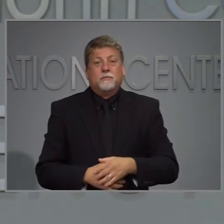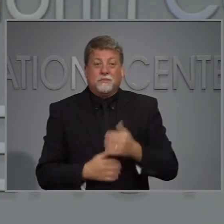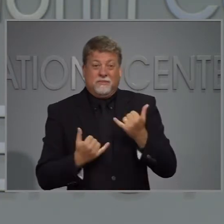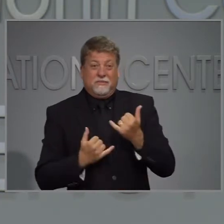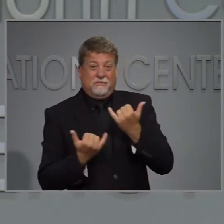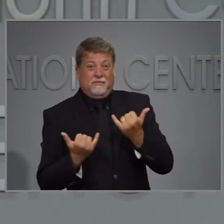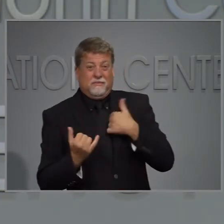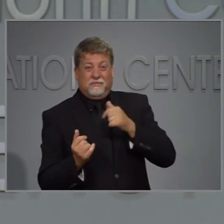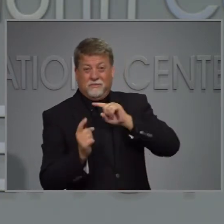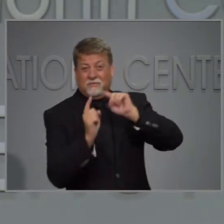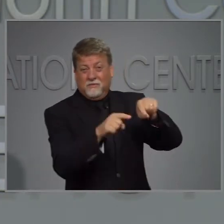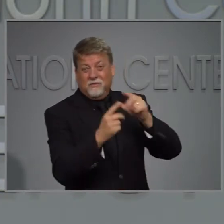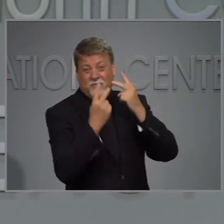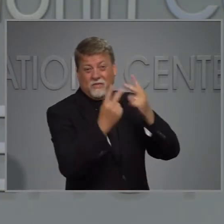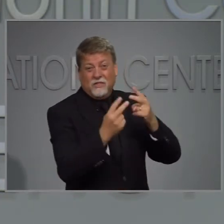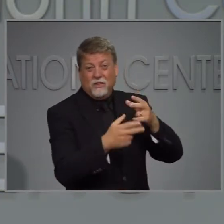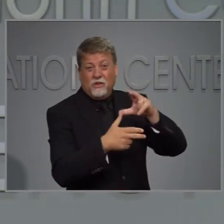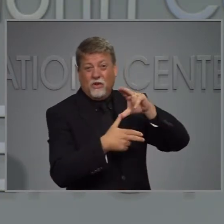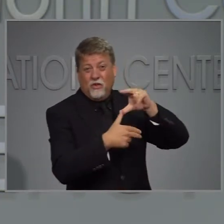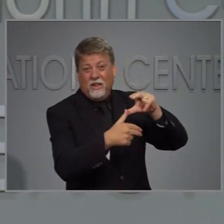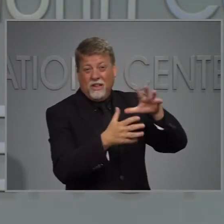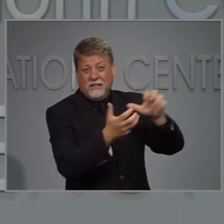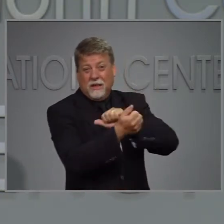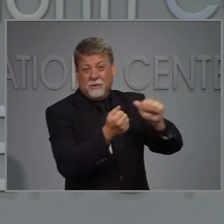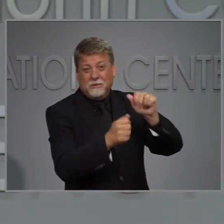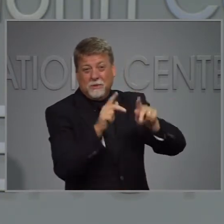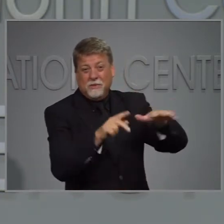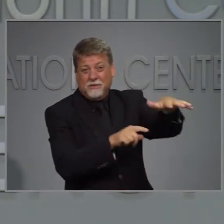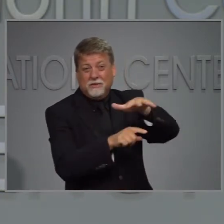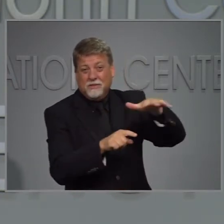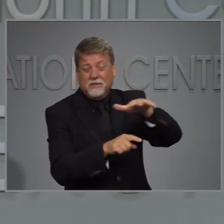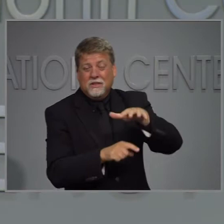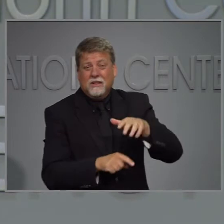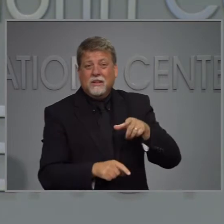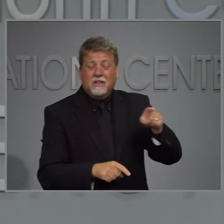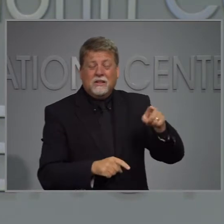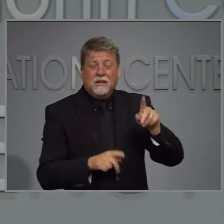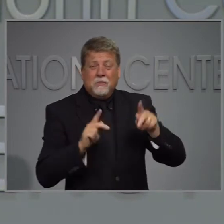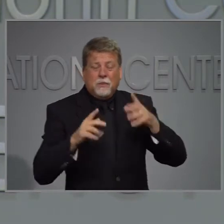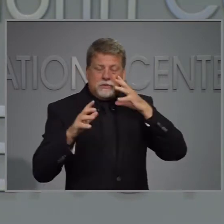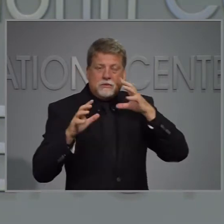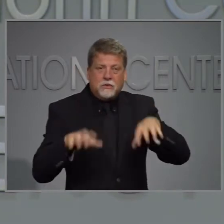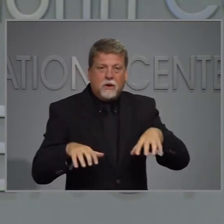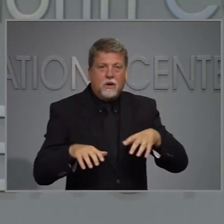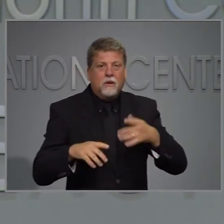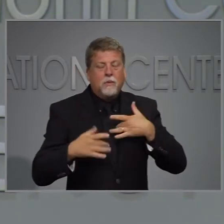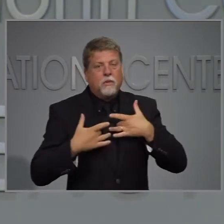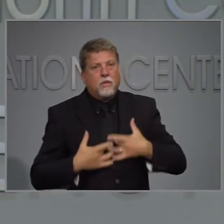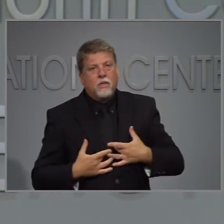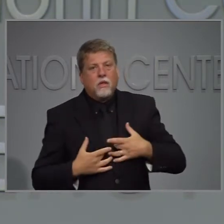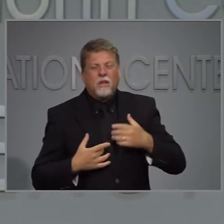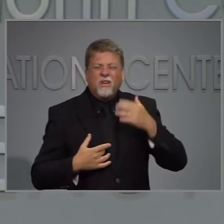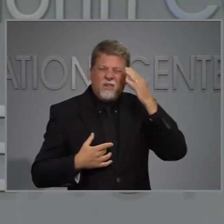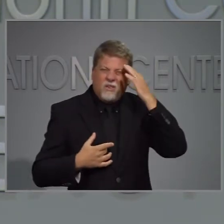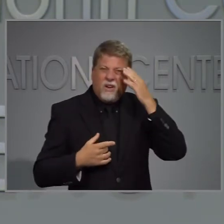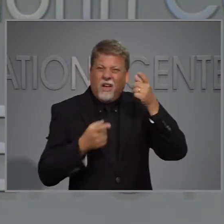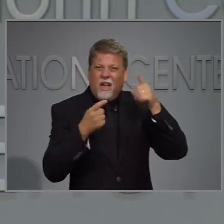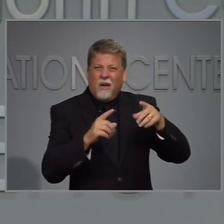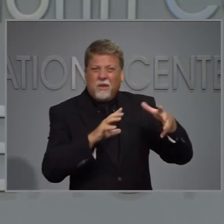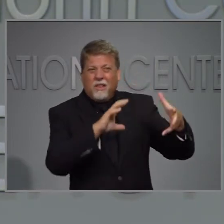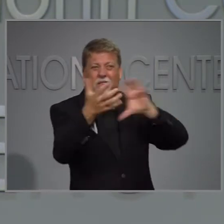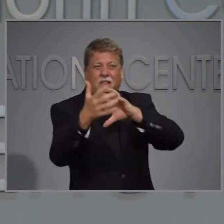tornado, las familias se están recuperando y las comunidades están en shock. También vi un destello de